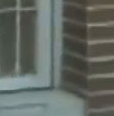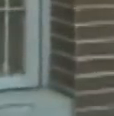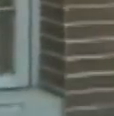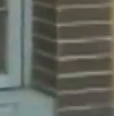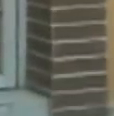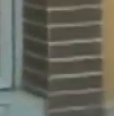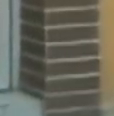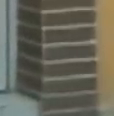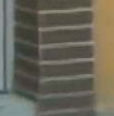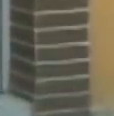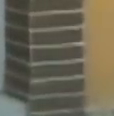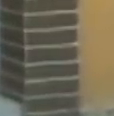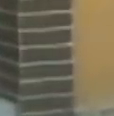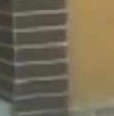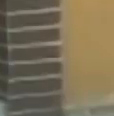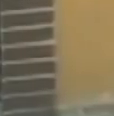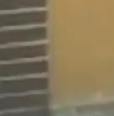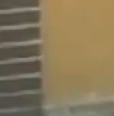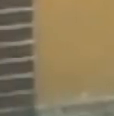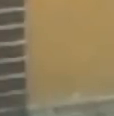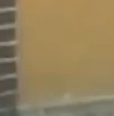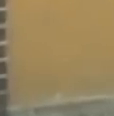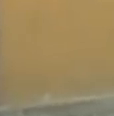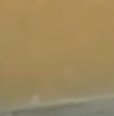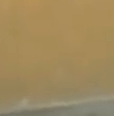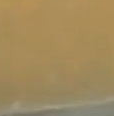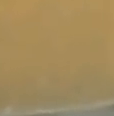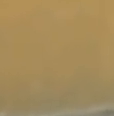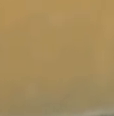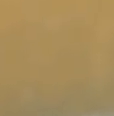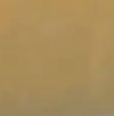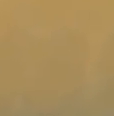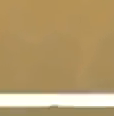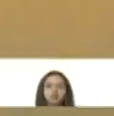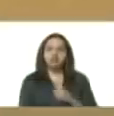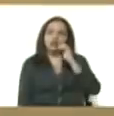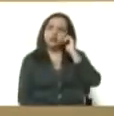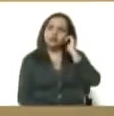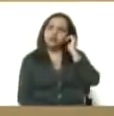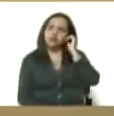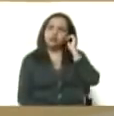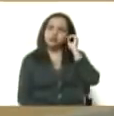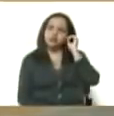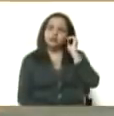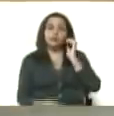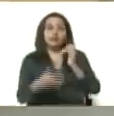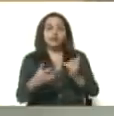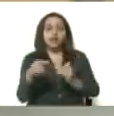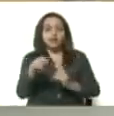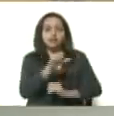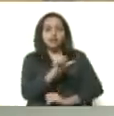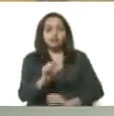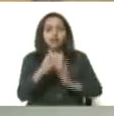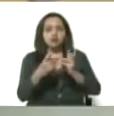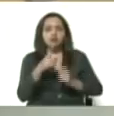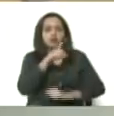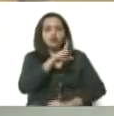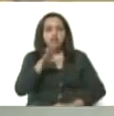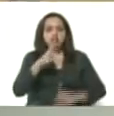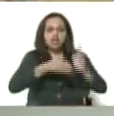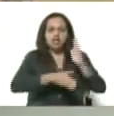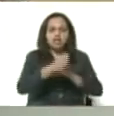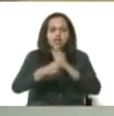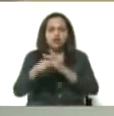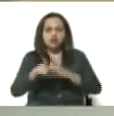Tricolor, Juntos Todo es Posible. Bueno, ya estamos en la semana 15 donde hemos ido a los